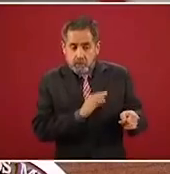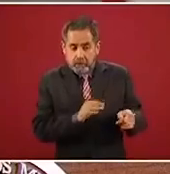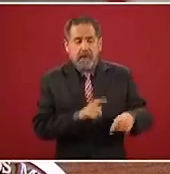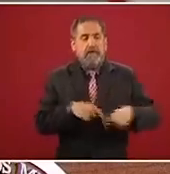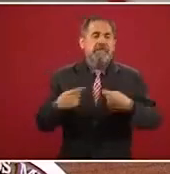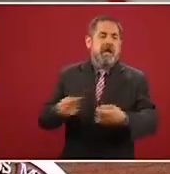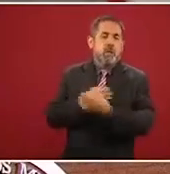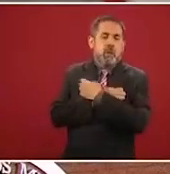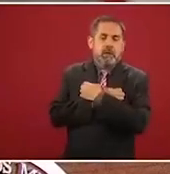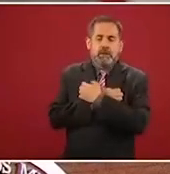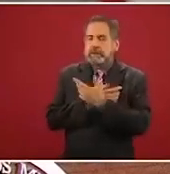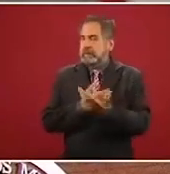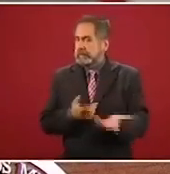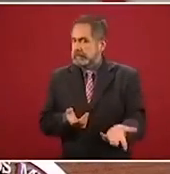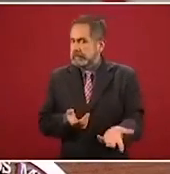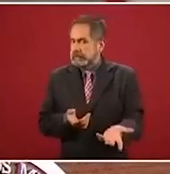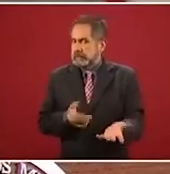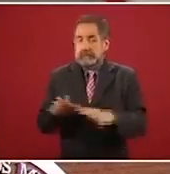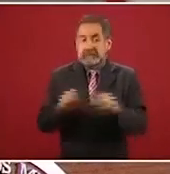Por eso